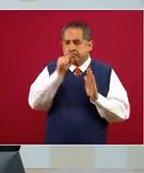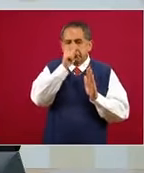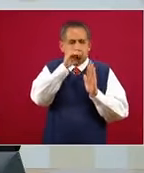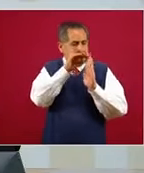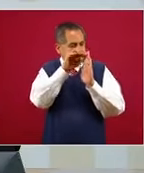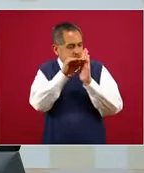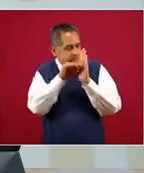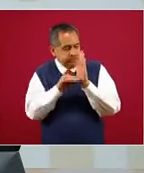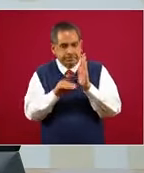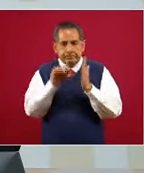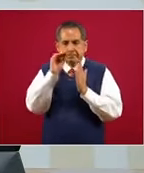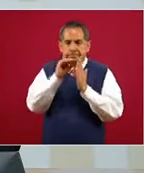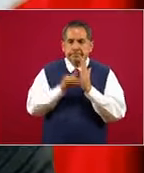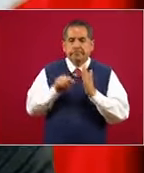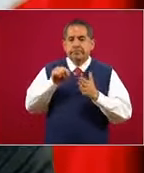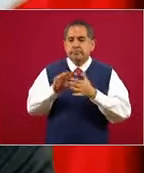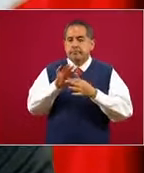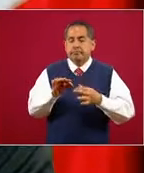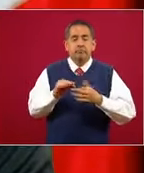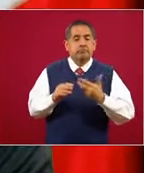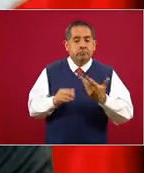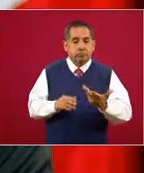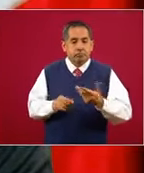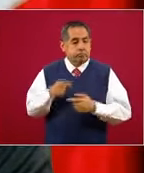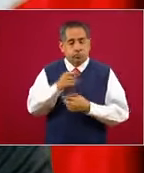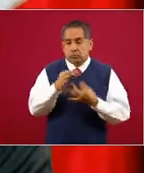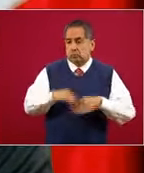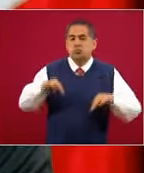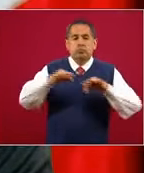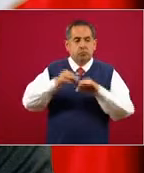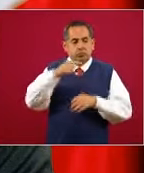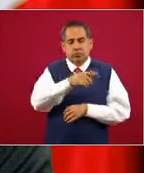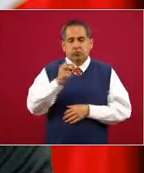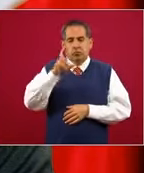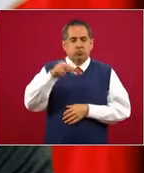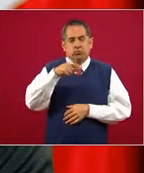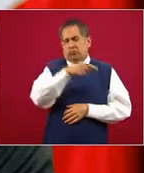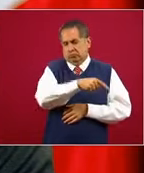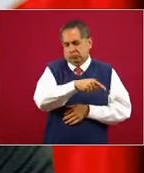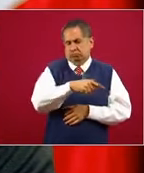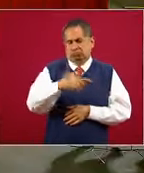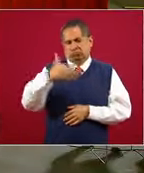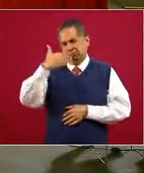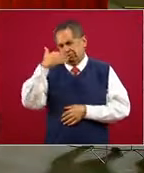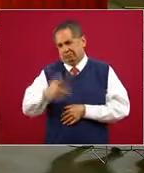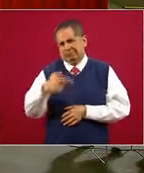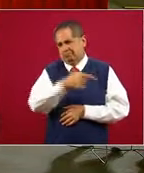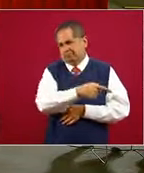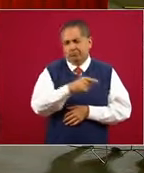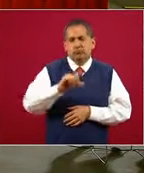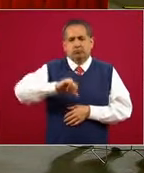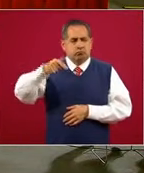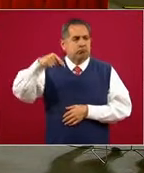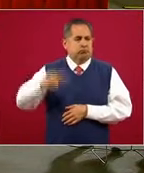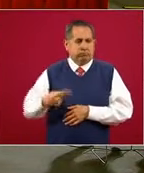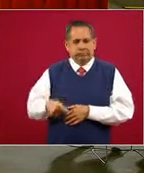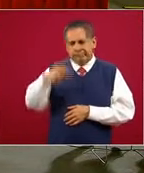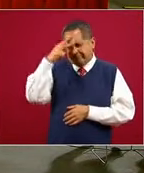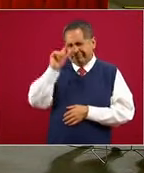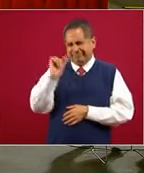clínica, en donde jugó un papel clave el doctor Kertsenovich, junto con otros hepatólogos